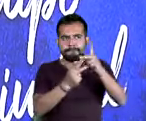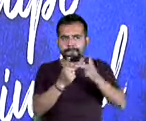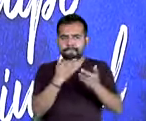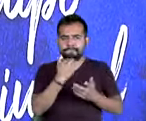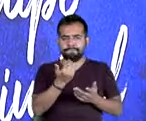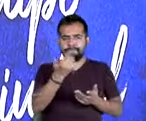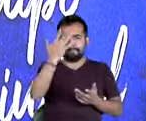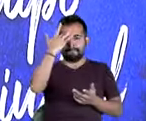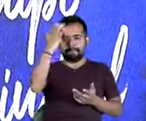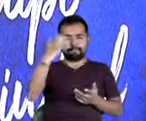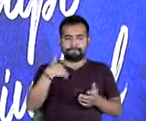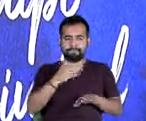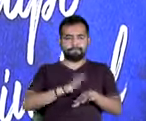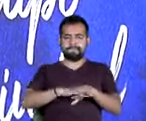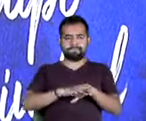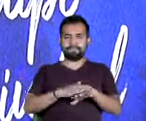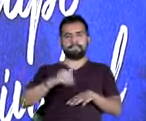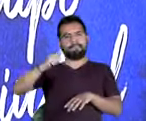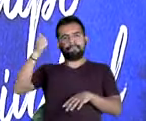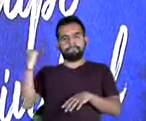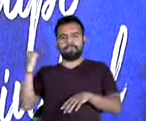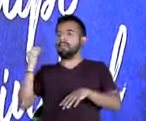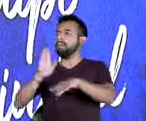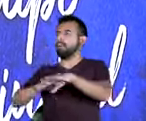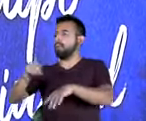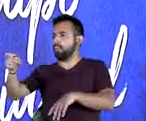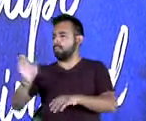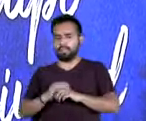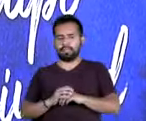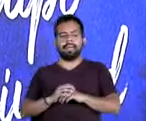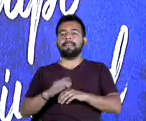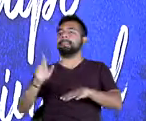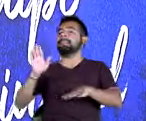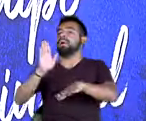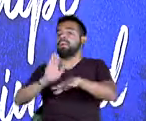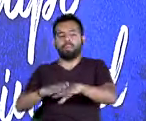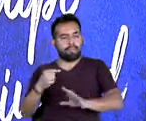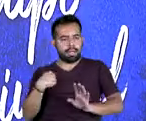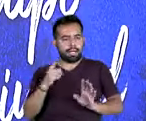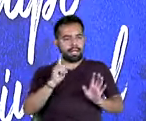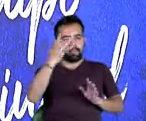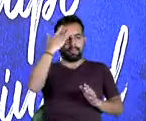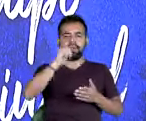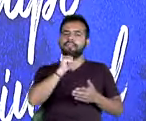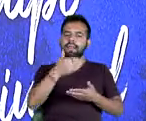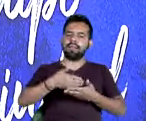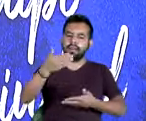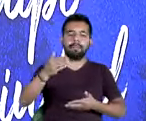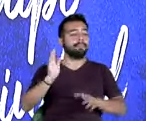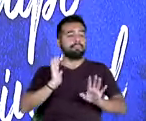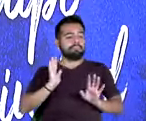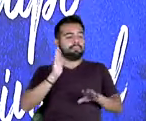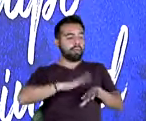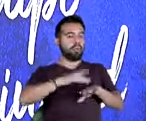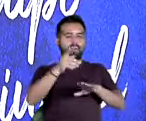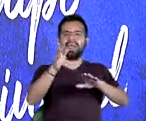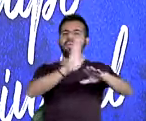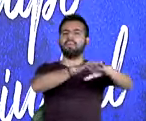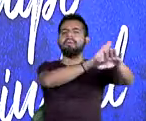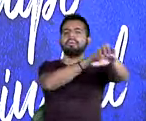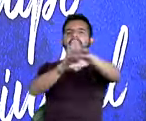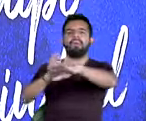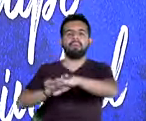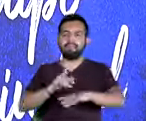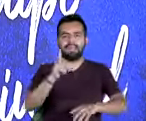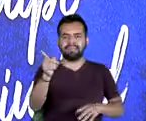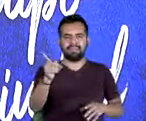es mi culpa, es del otro que no ha terminado. No es mi culpa, es que no me han pasado esto. Y esto yo no voy a permitir. No voy a permitir que escondamos mediocridad